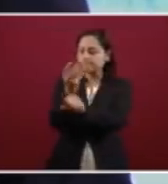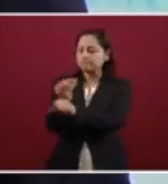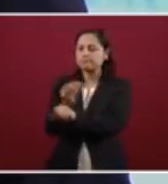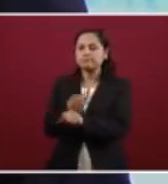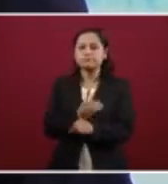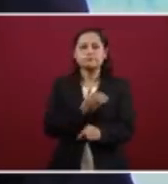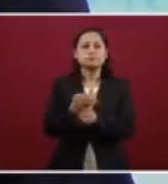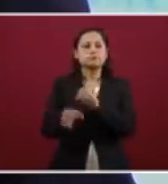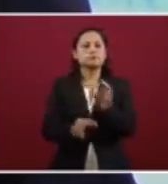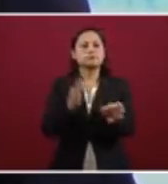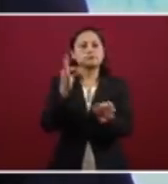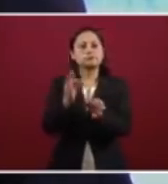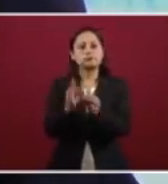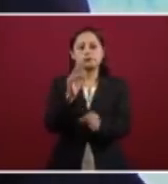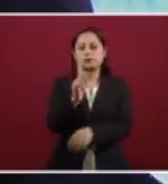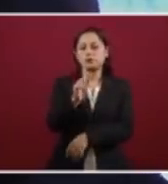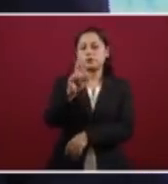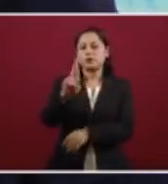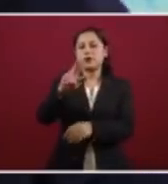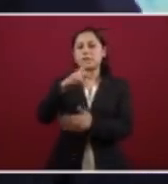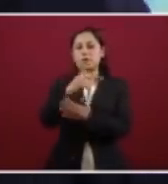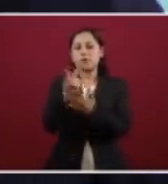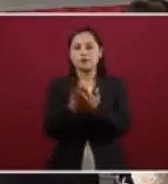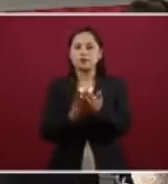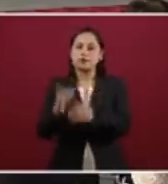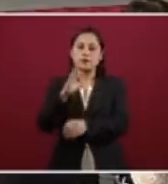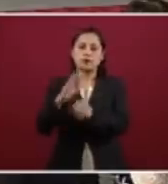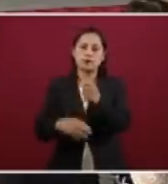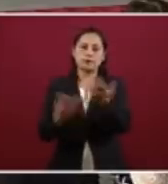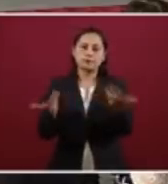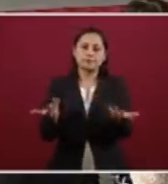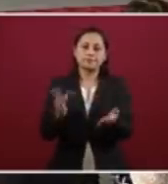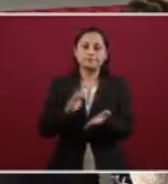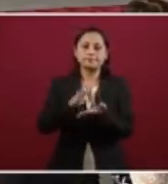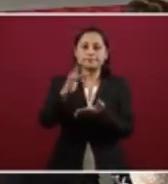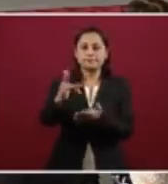el Programa Nacional de Reconstrucción. Muchas gracias.